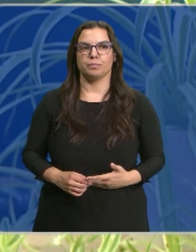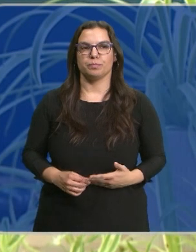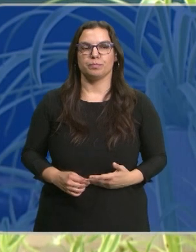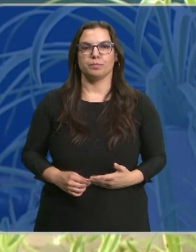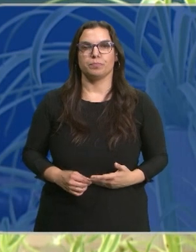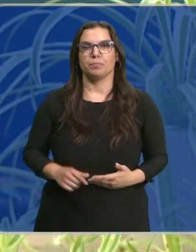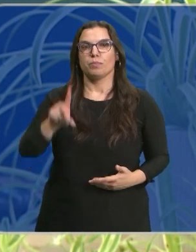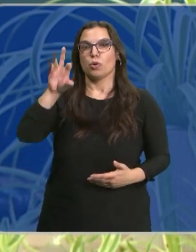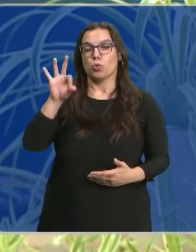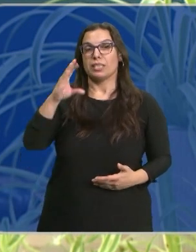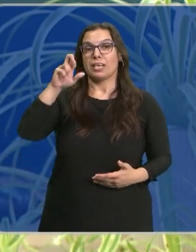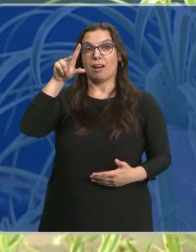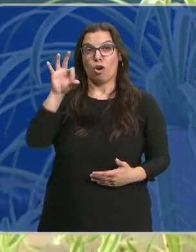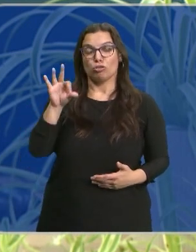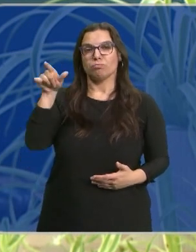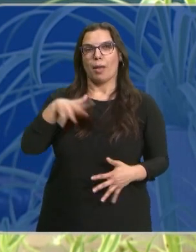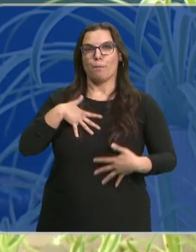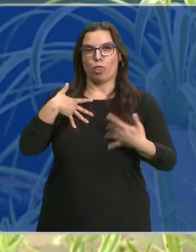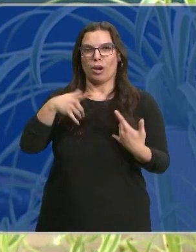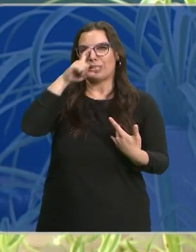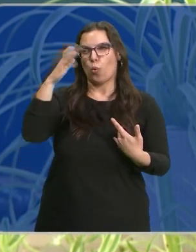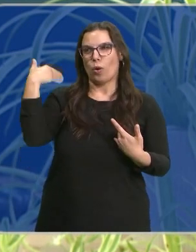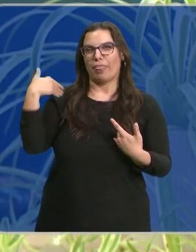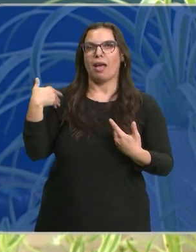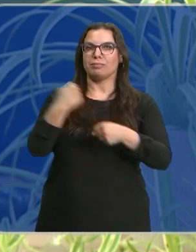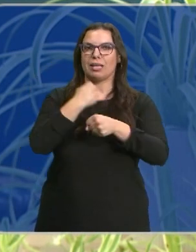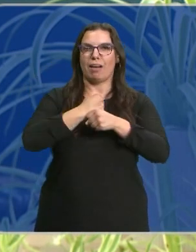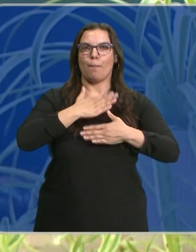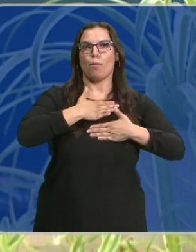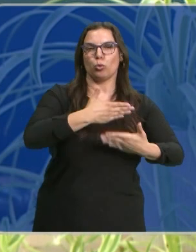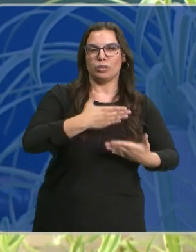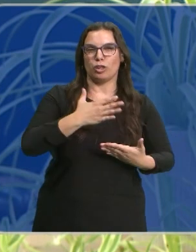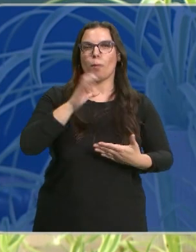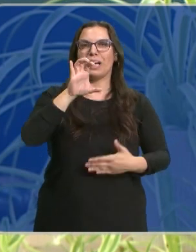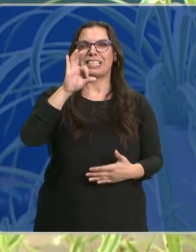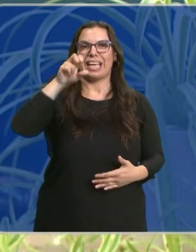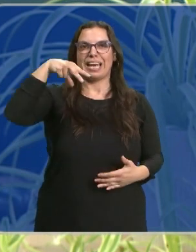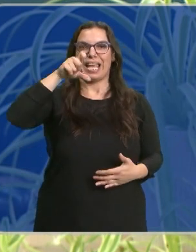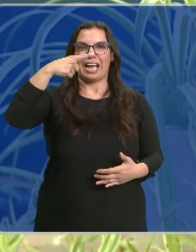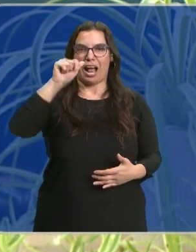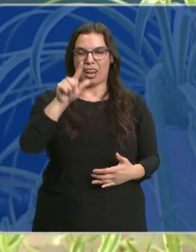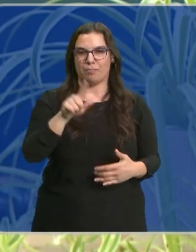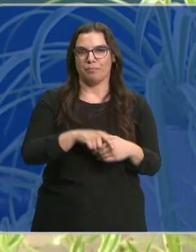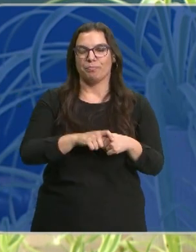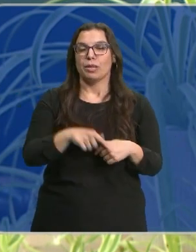Luis Carlos se emociona al recordar su voluntariado en Senegal. Te das cuenta que aquí